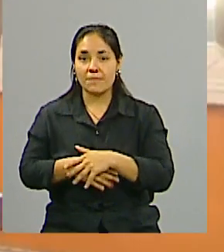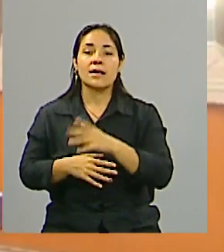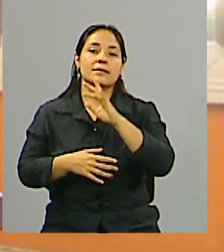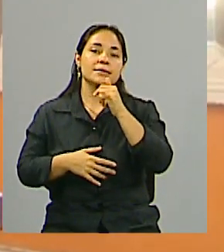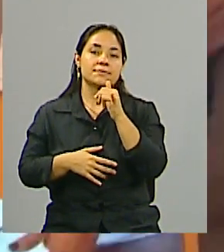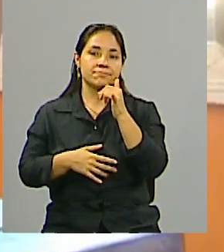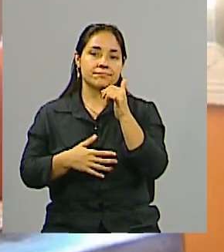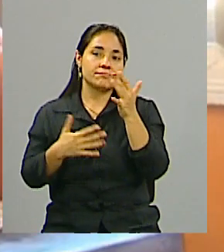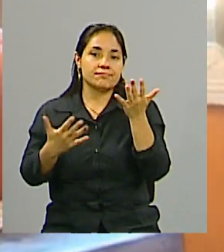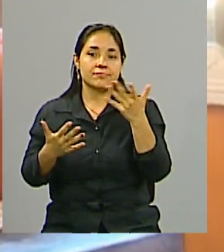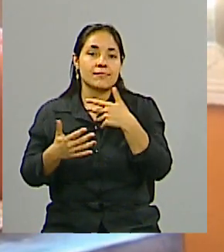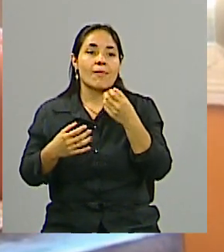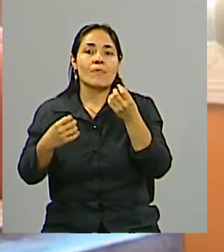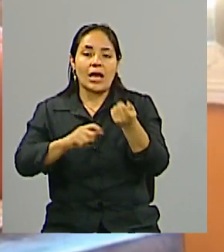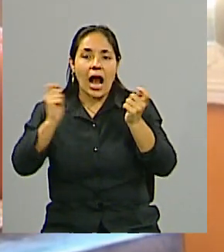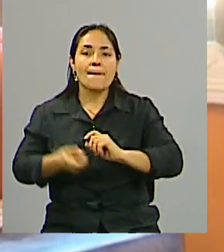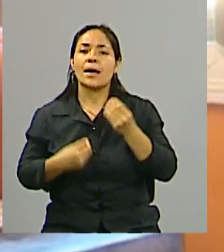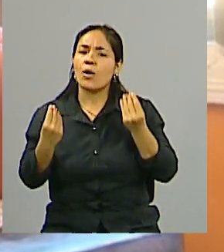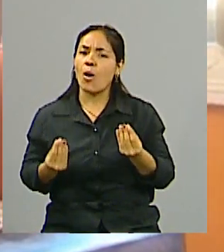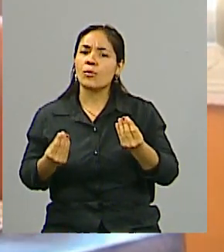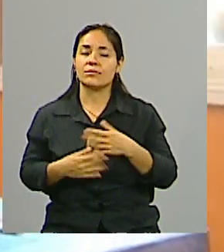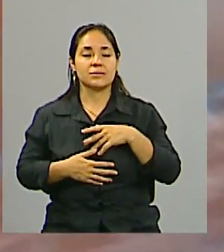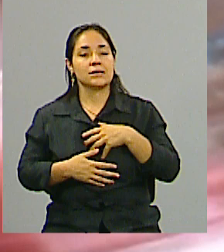Creo que en gran parte se debe cambiar organizándose,